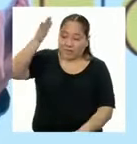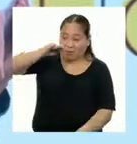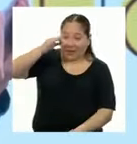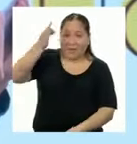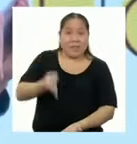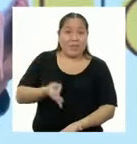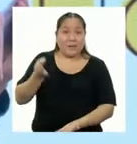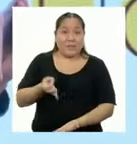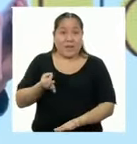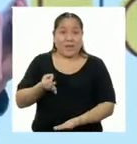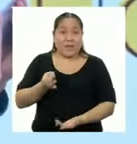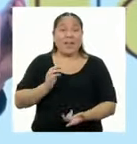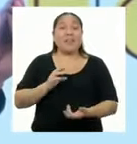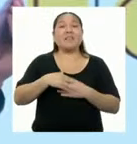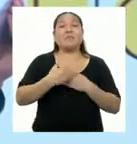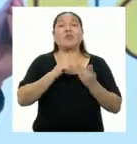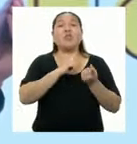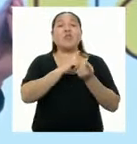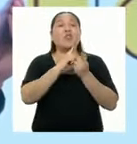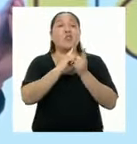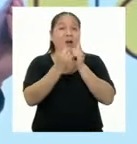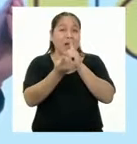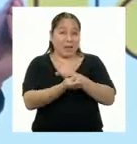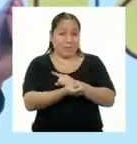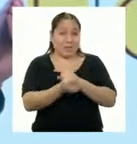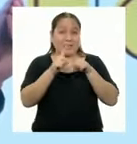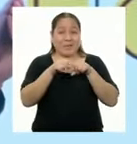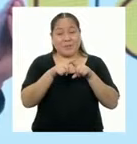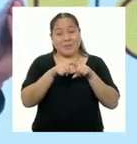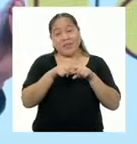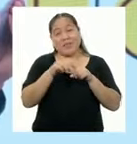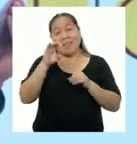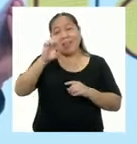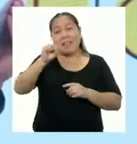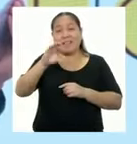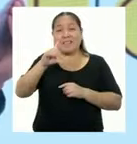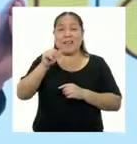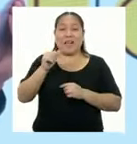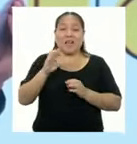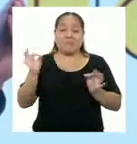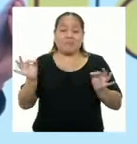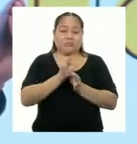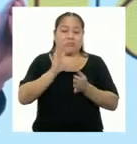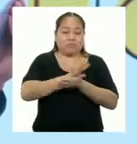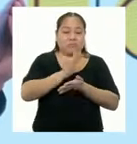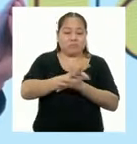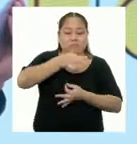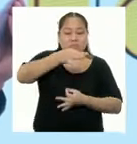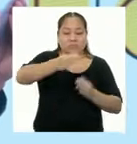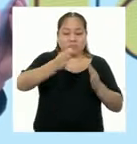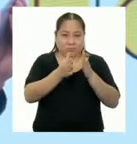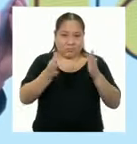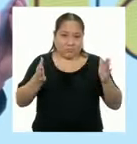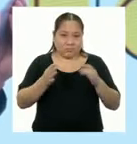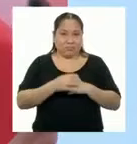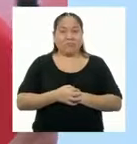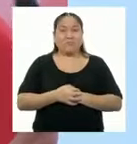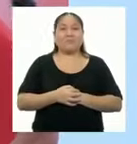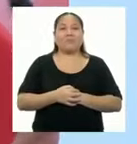real y luego lo conviertes dependiendo de la escala que te convenga para el tamaño del papel donde quieras dibujar y